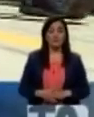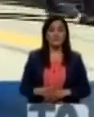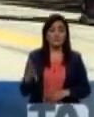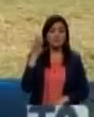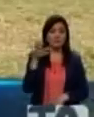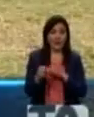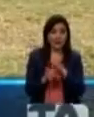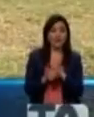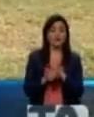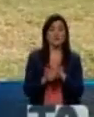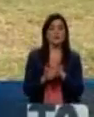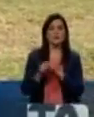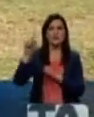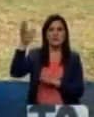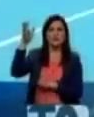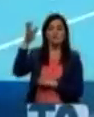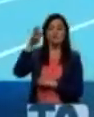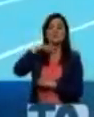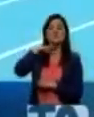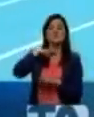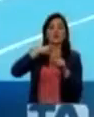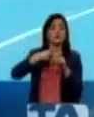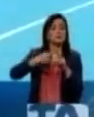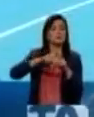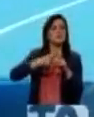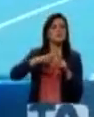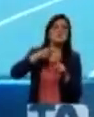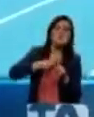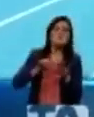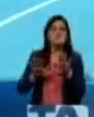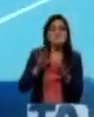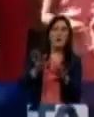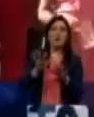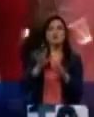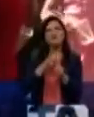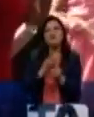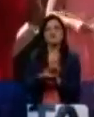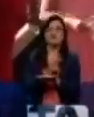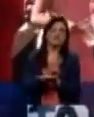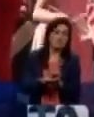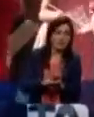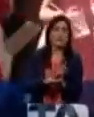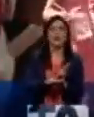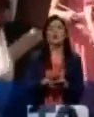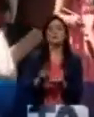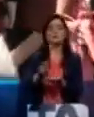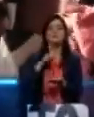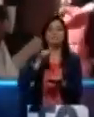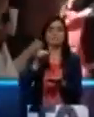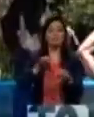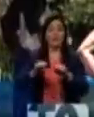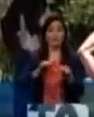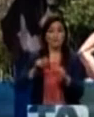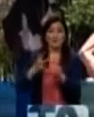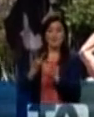En años anteriores, la época seca o verano iniciaba en Quito a mediados de mayo. Sin embargo, inicia la tercera semana de